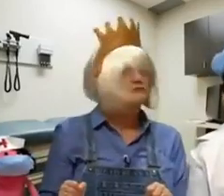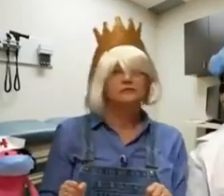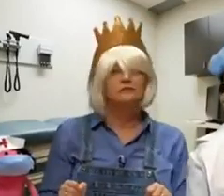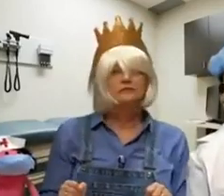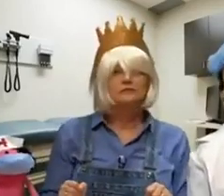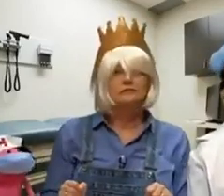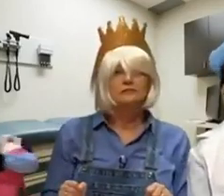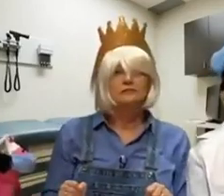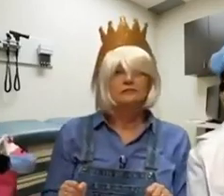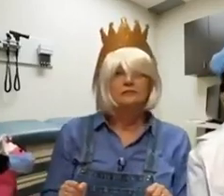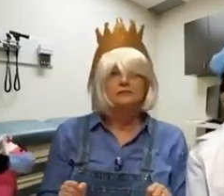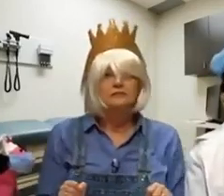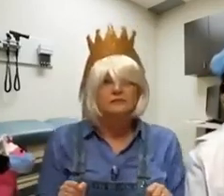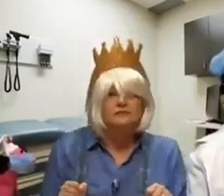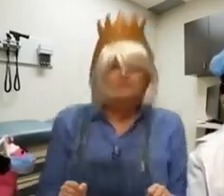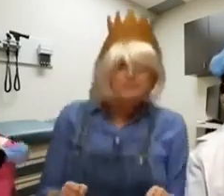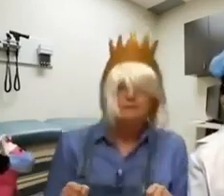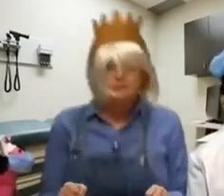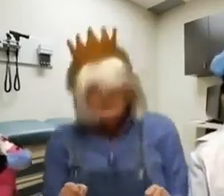Salte tres veces.